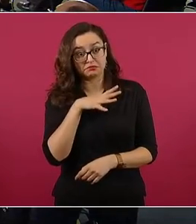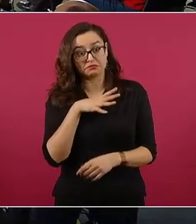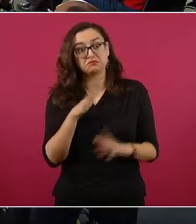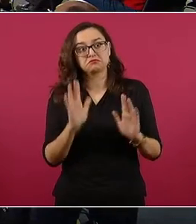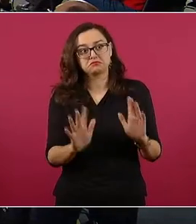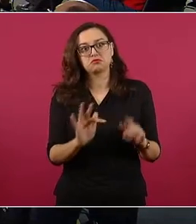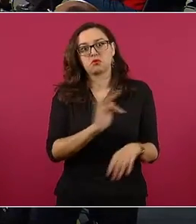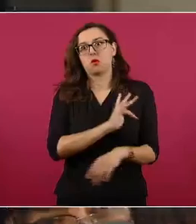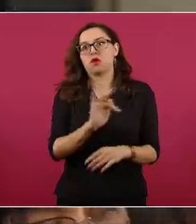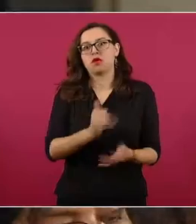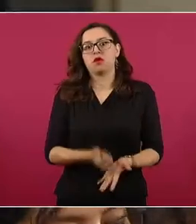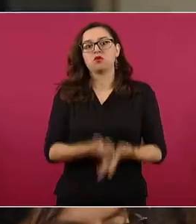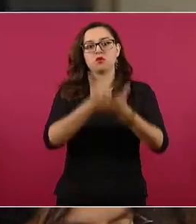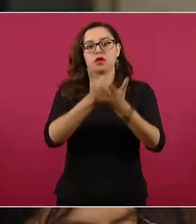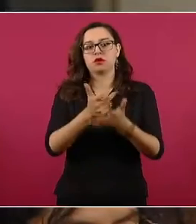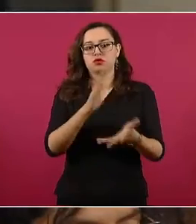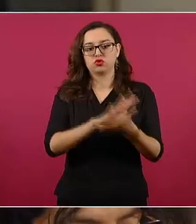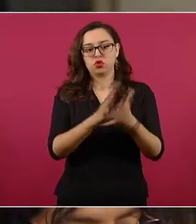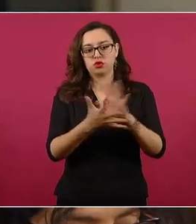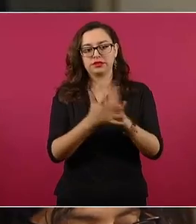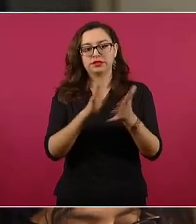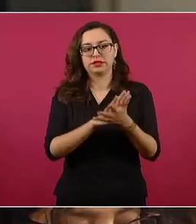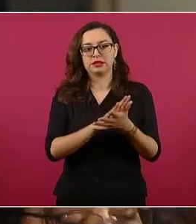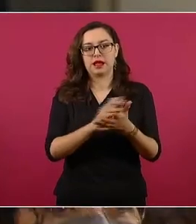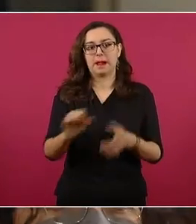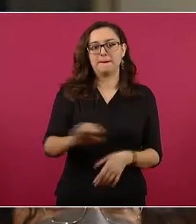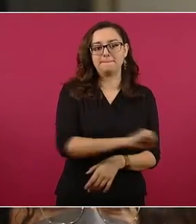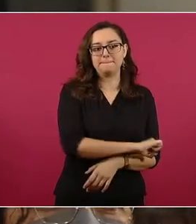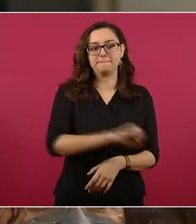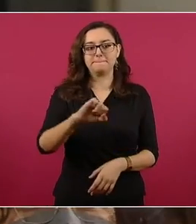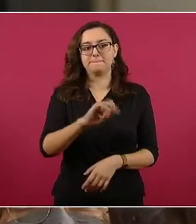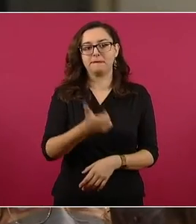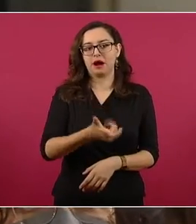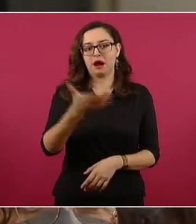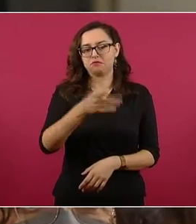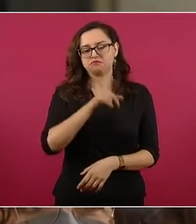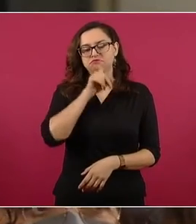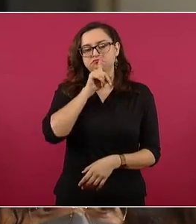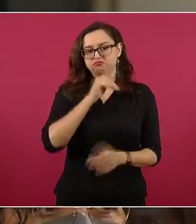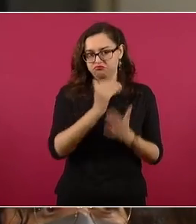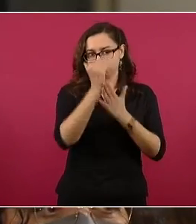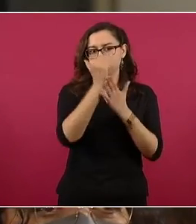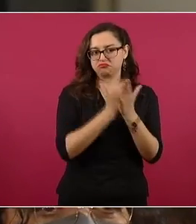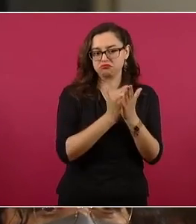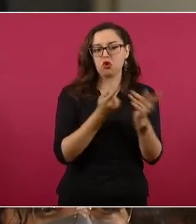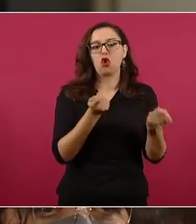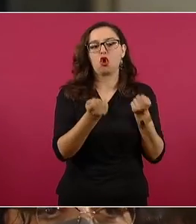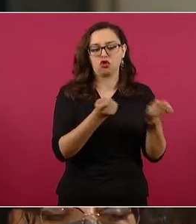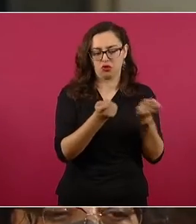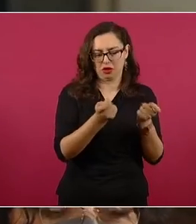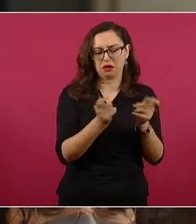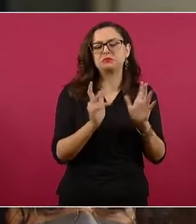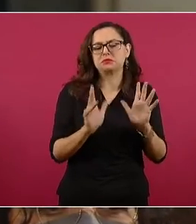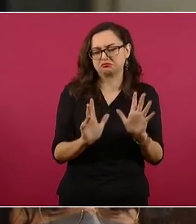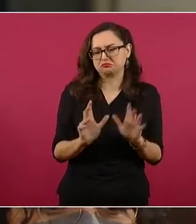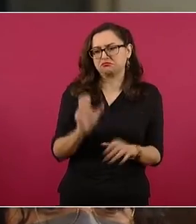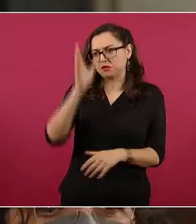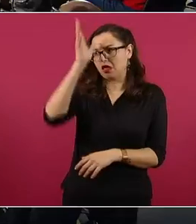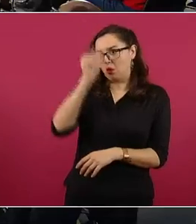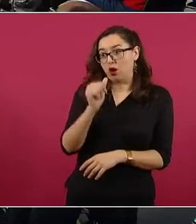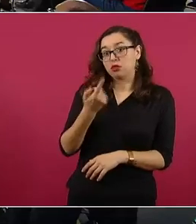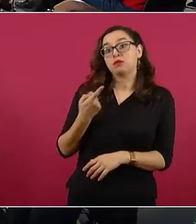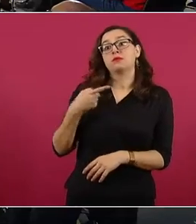en las tortillas, pero en lo que se refiere al maíz amarillo, ahí sí somos muy dependientes del